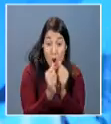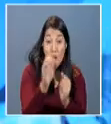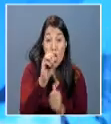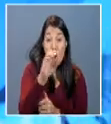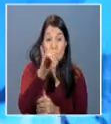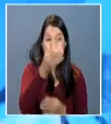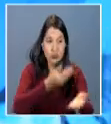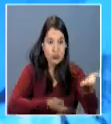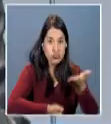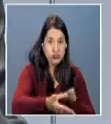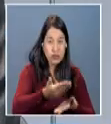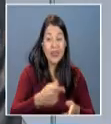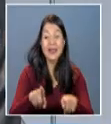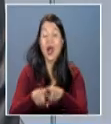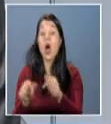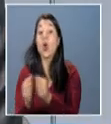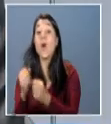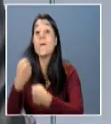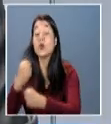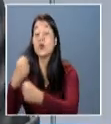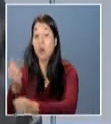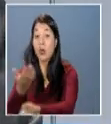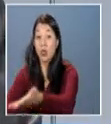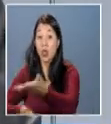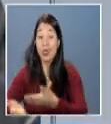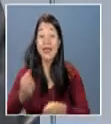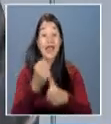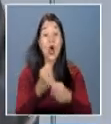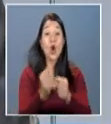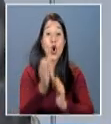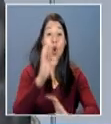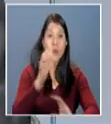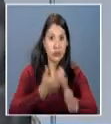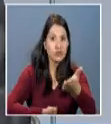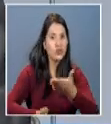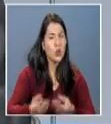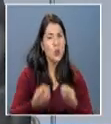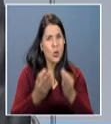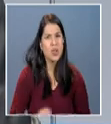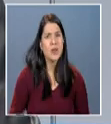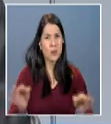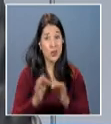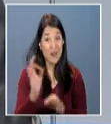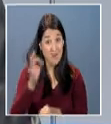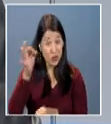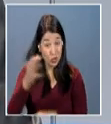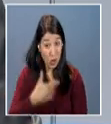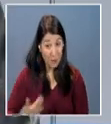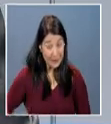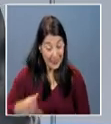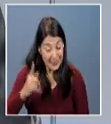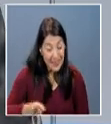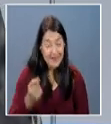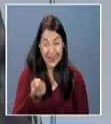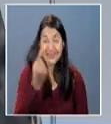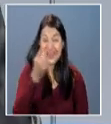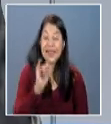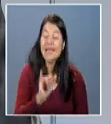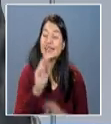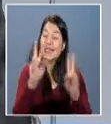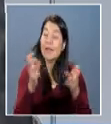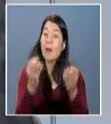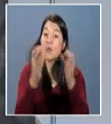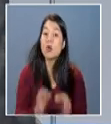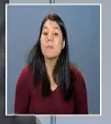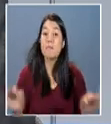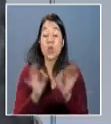con las policías municipales, el trabajo con el comercio, es decir, el futuro presidente de la República tiene que definir que este es un tema país en el cual todas las